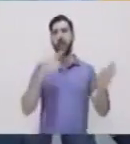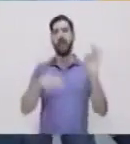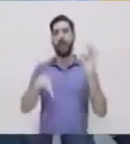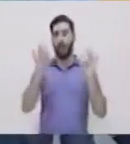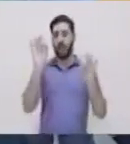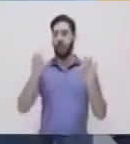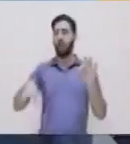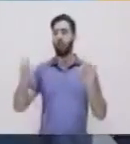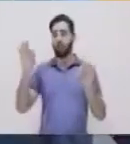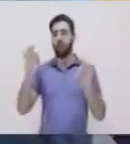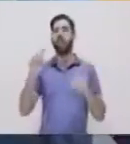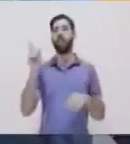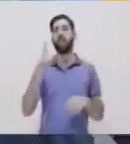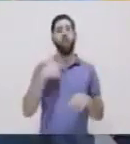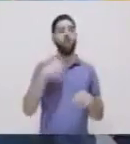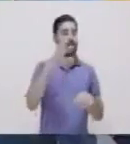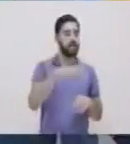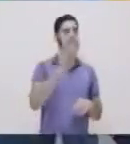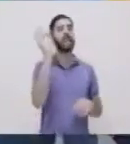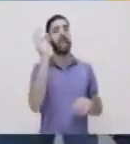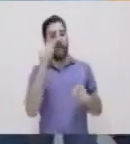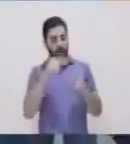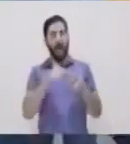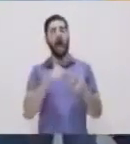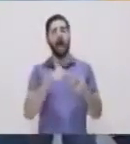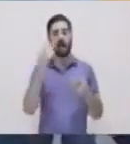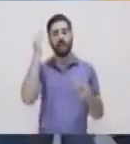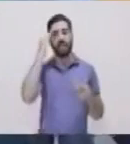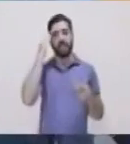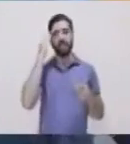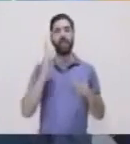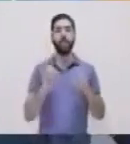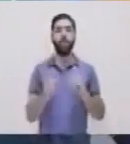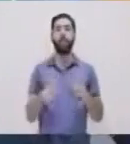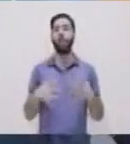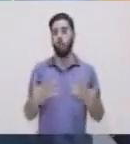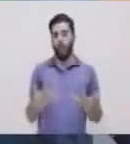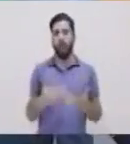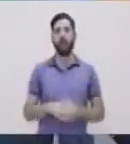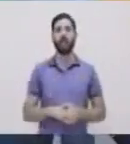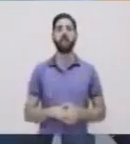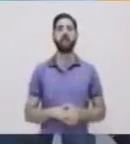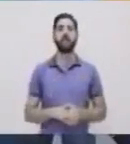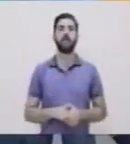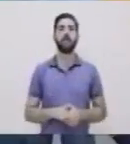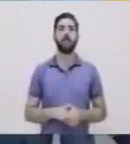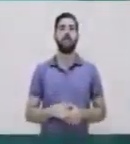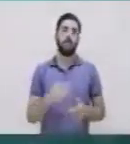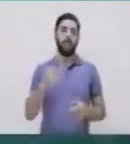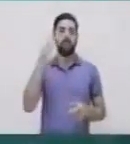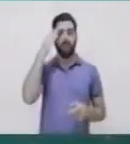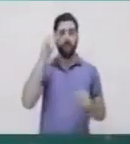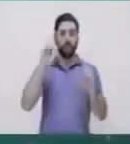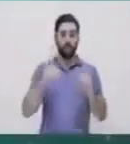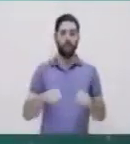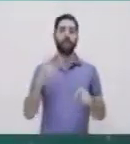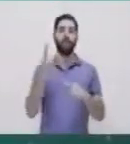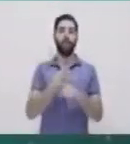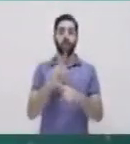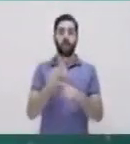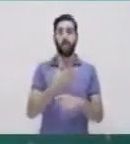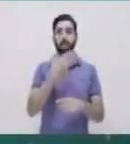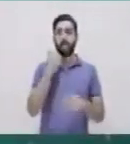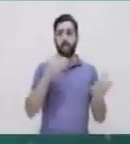posición del dato que está haciendo ese cuartil. Por ejemplo, si yo quiero hallar el cuartil 1, voy a utilizar esta fórmula para hallar